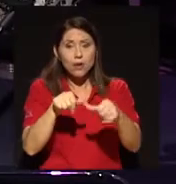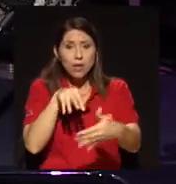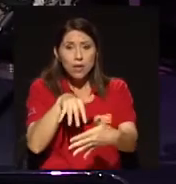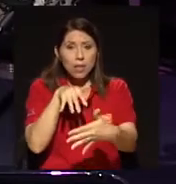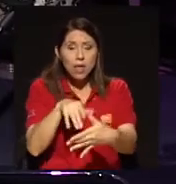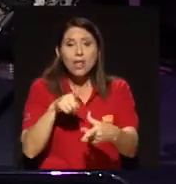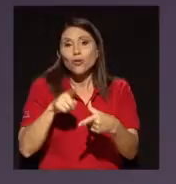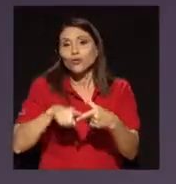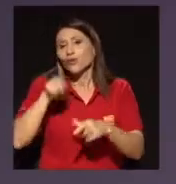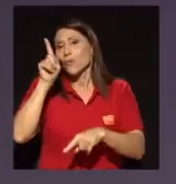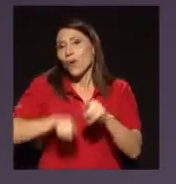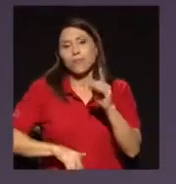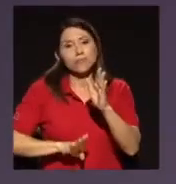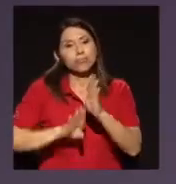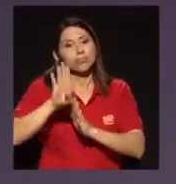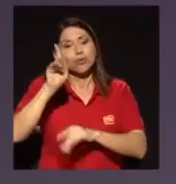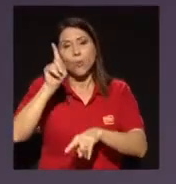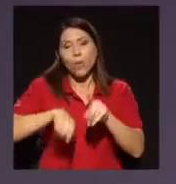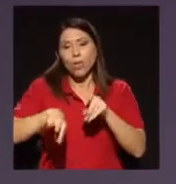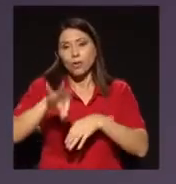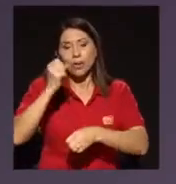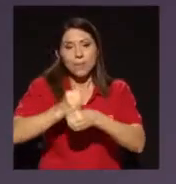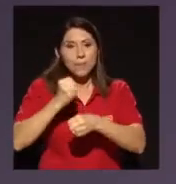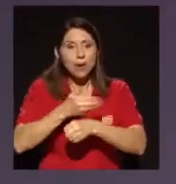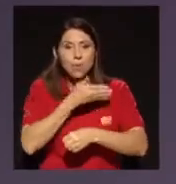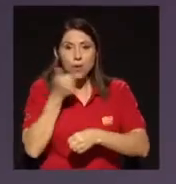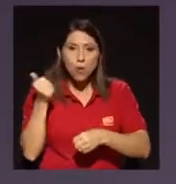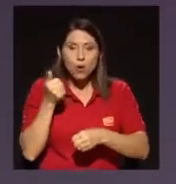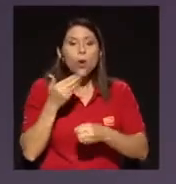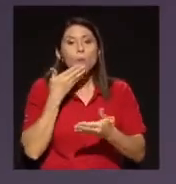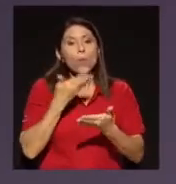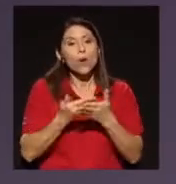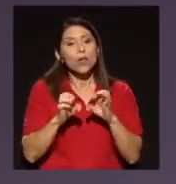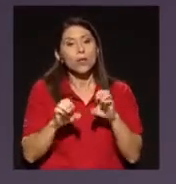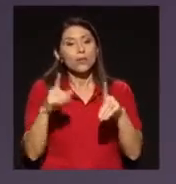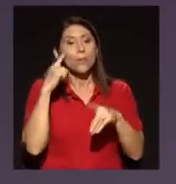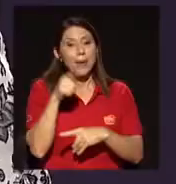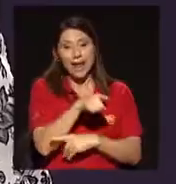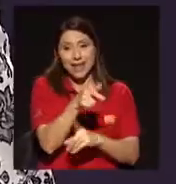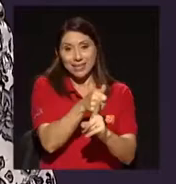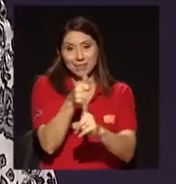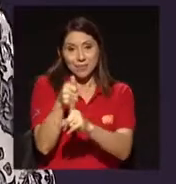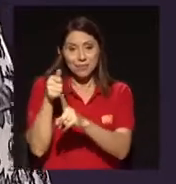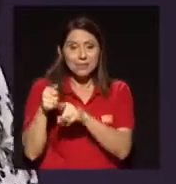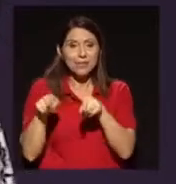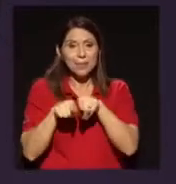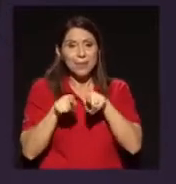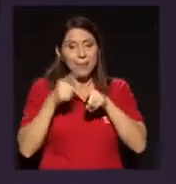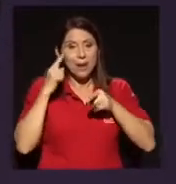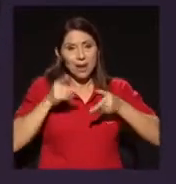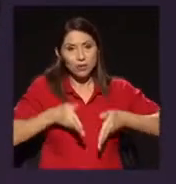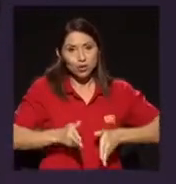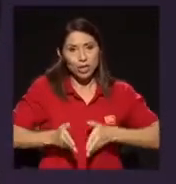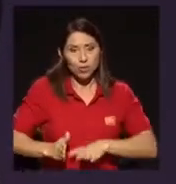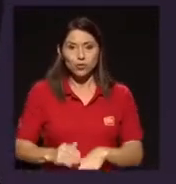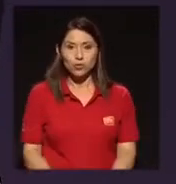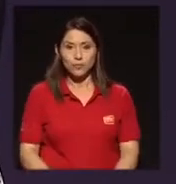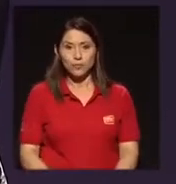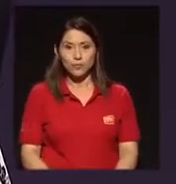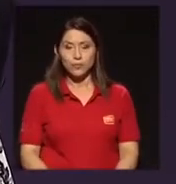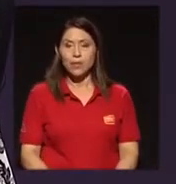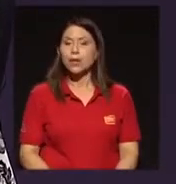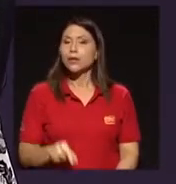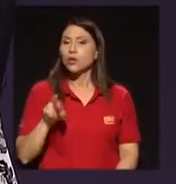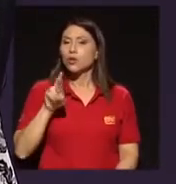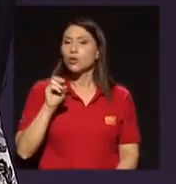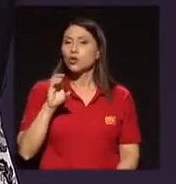tener posibilidades de un buen empleo y de una educación incluso mejor para ellas y para sus hijos. Así es. Rocío, tal vez si usted nos